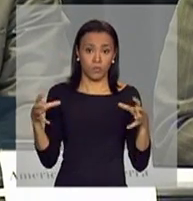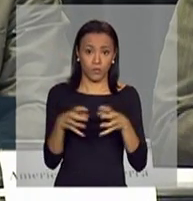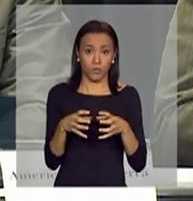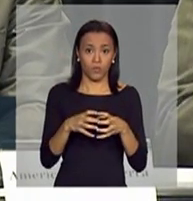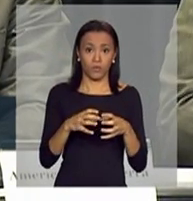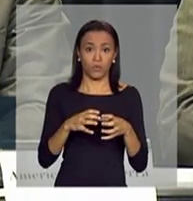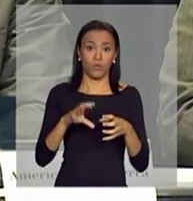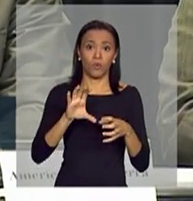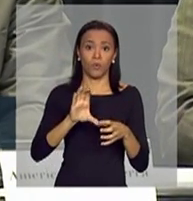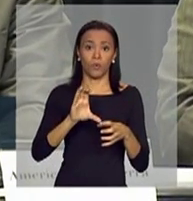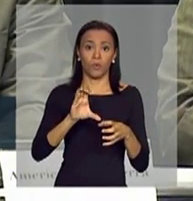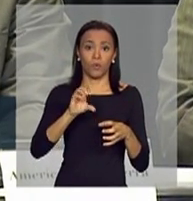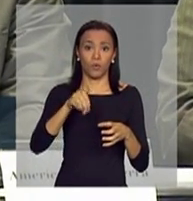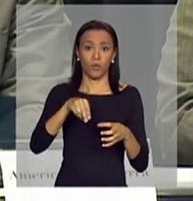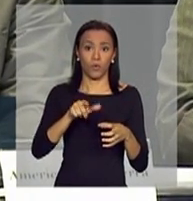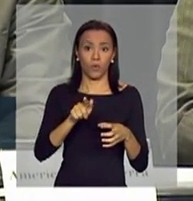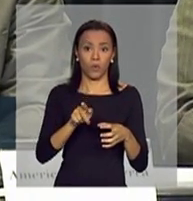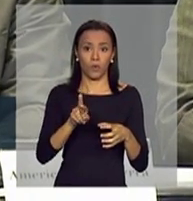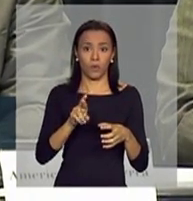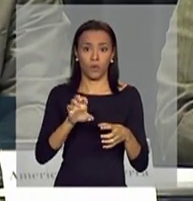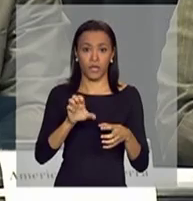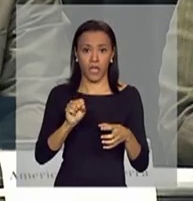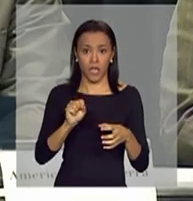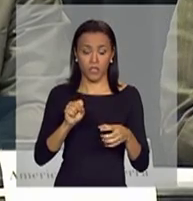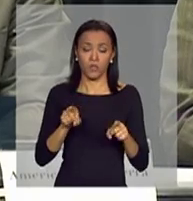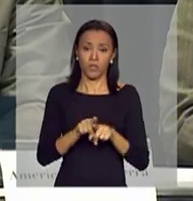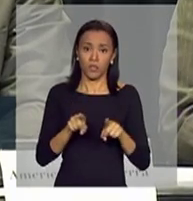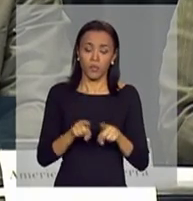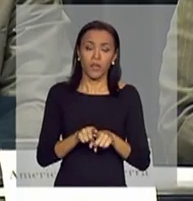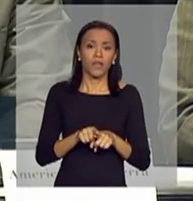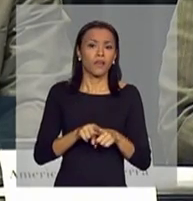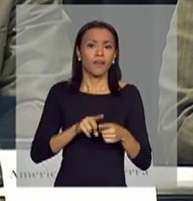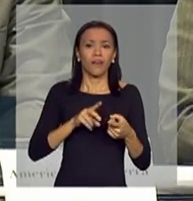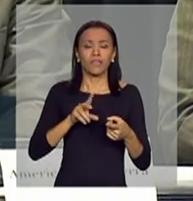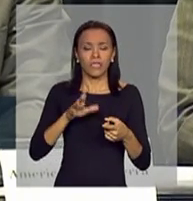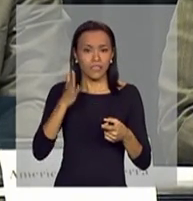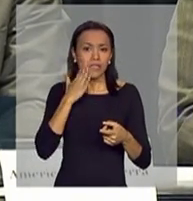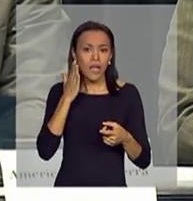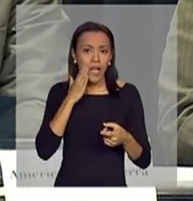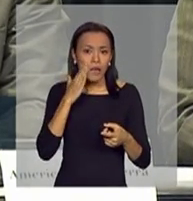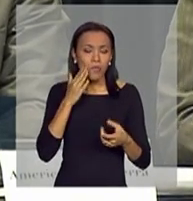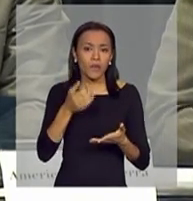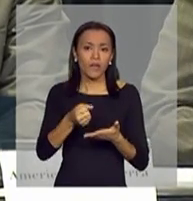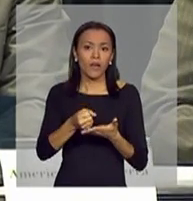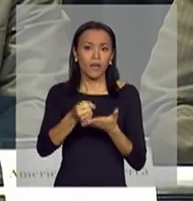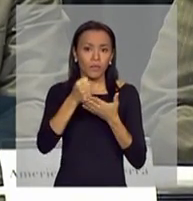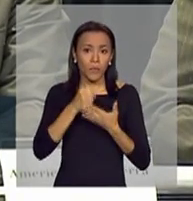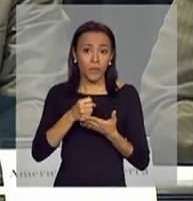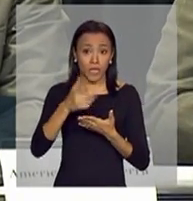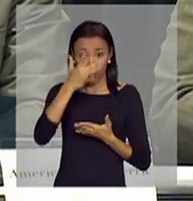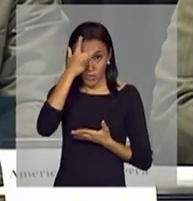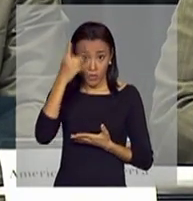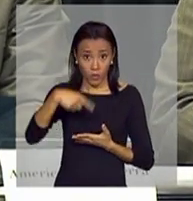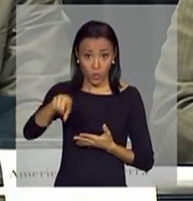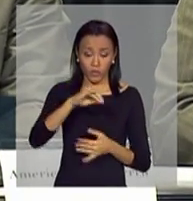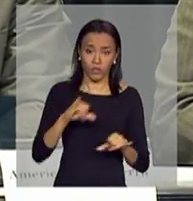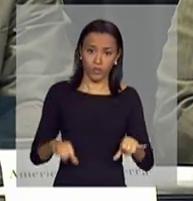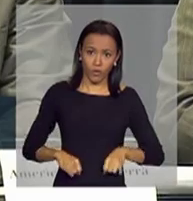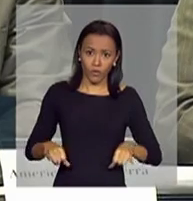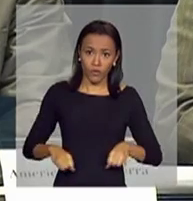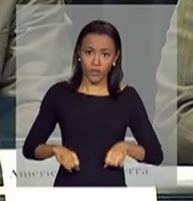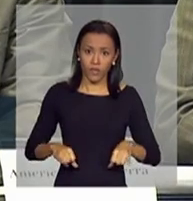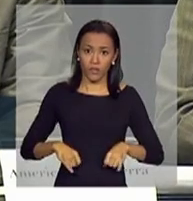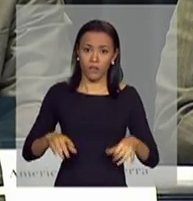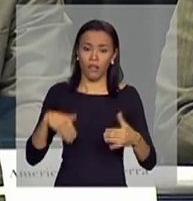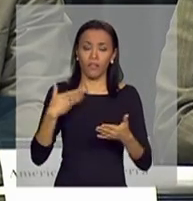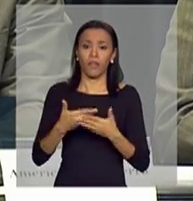ministros del Poder Judicial, hacer las interpretaciones debidas para que las víctimas puedan acudir desde ya y no tienen